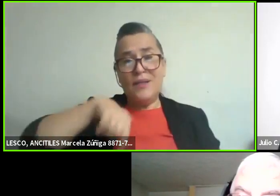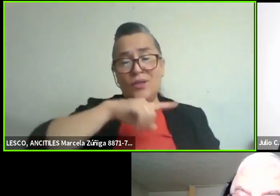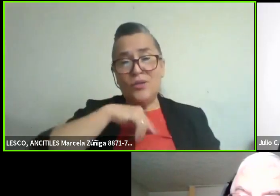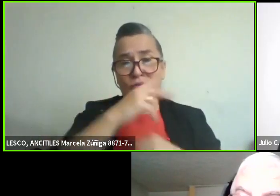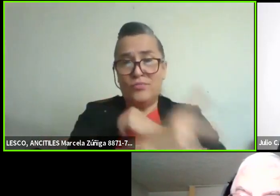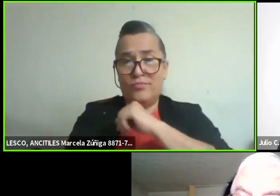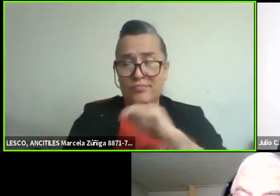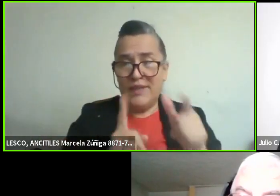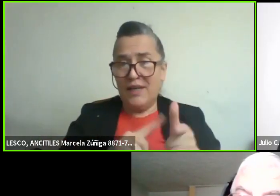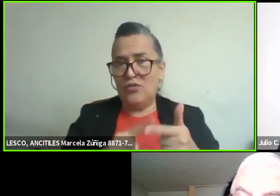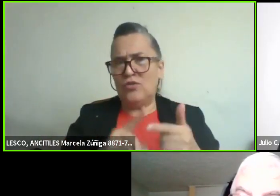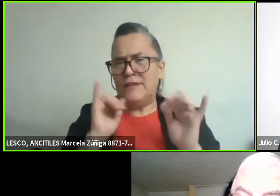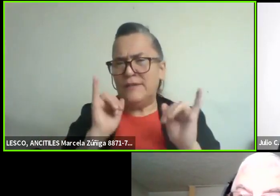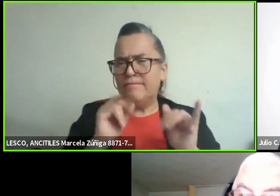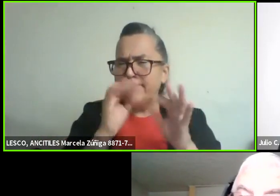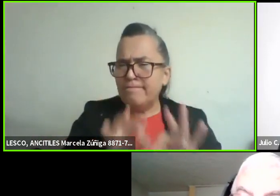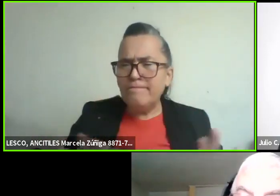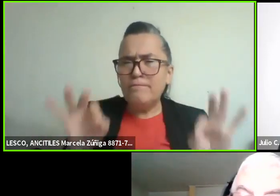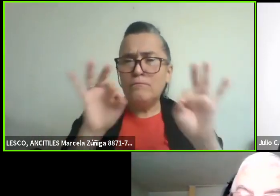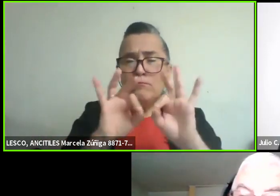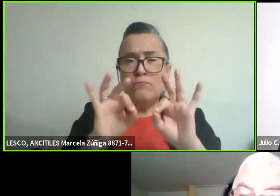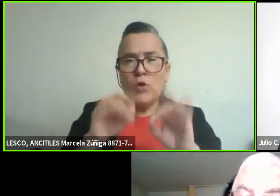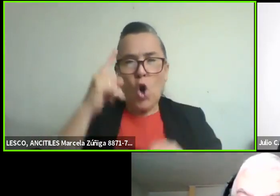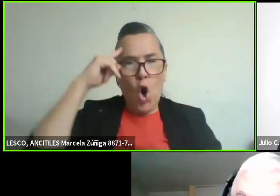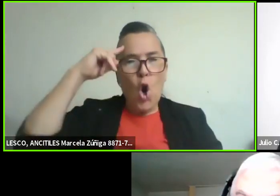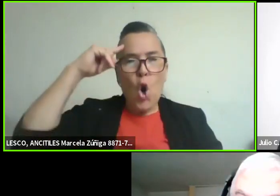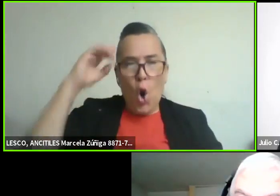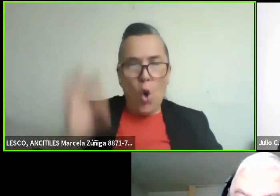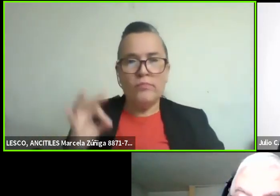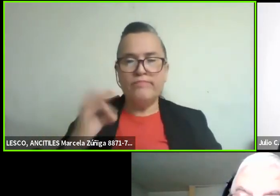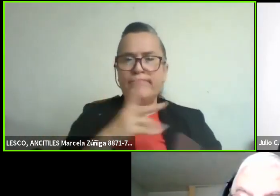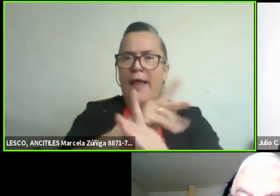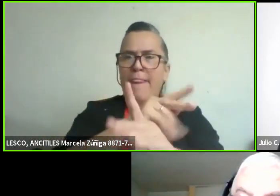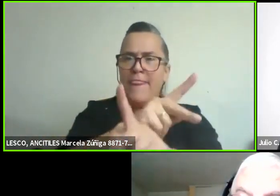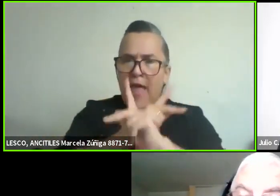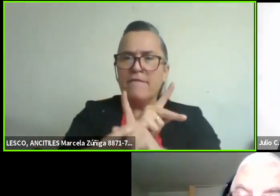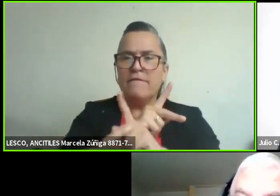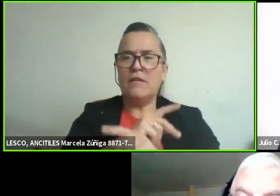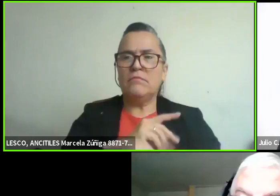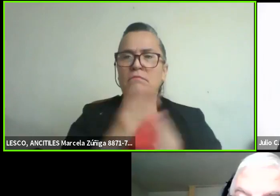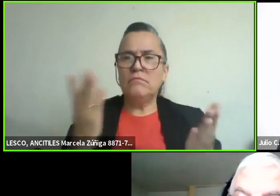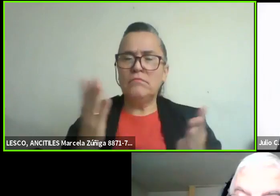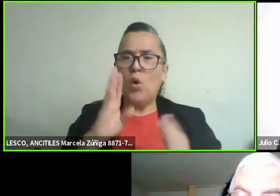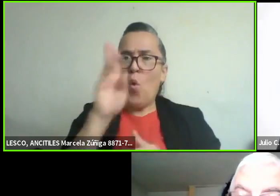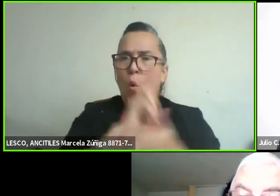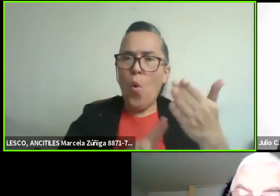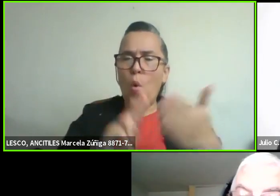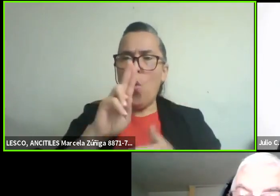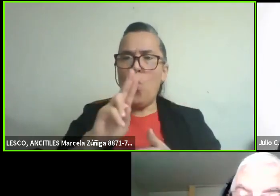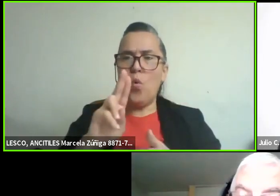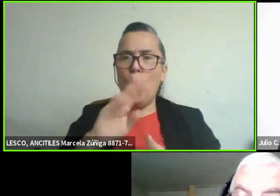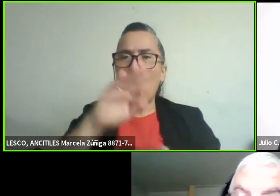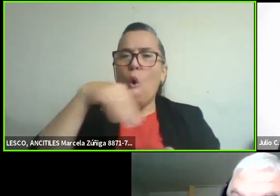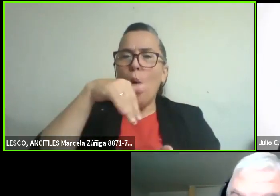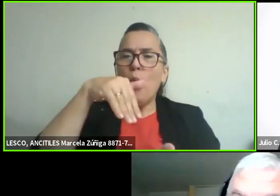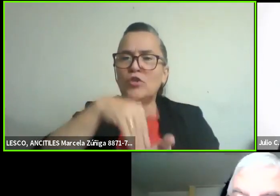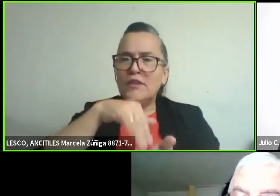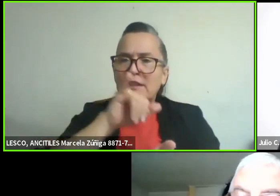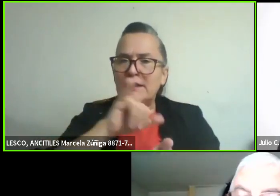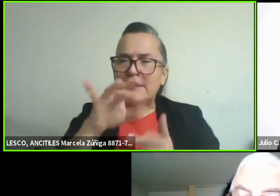un elemento esencial aquí es la convicción de defender a las universidades como centros